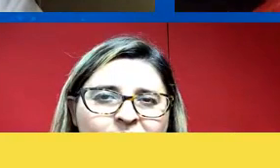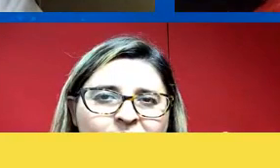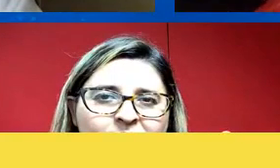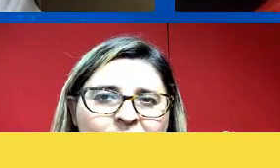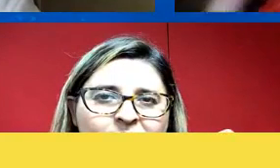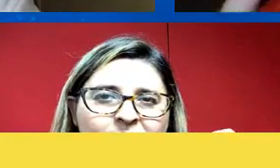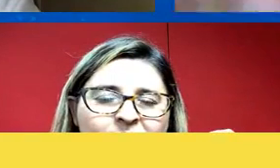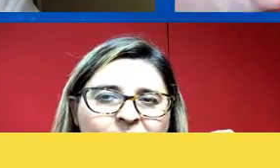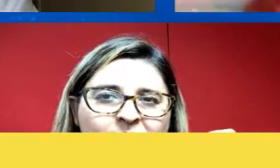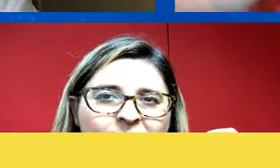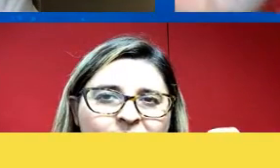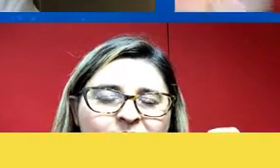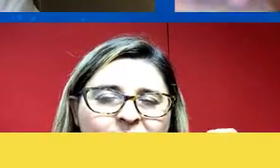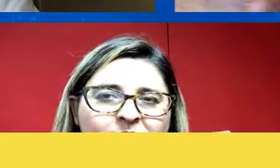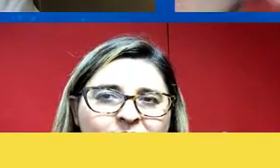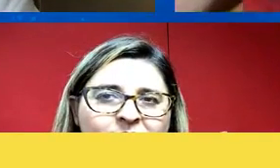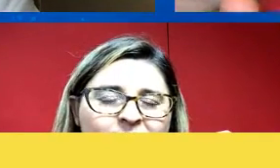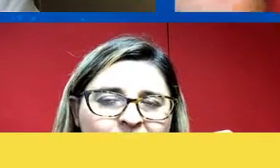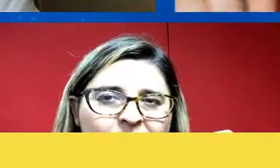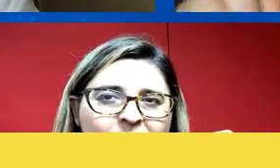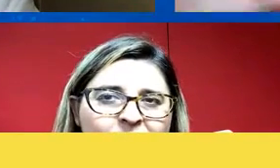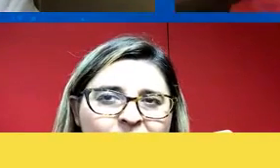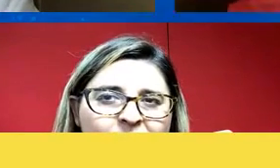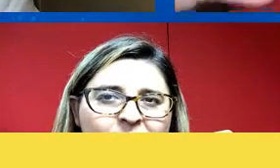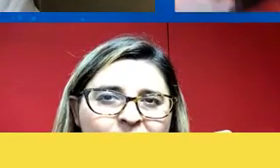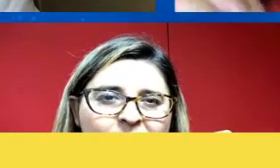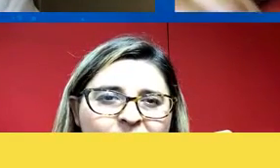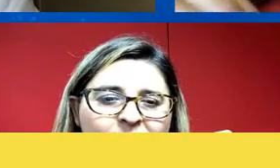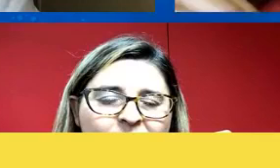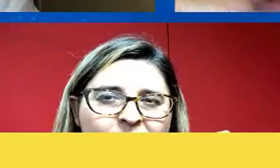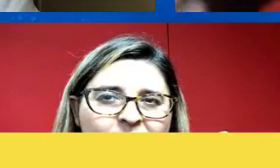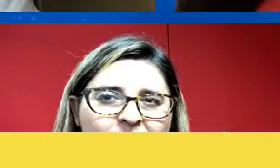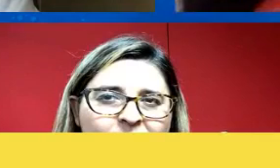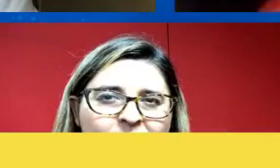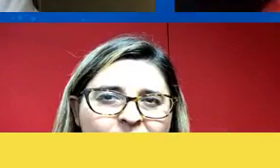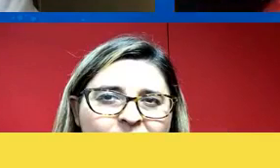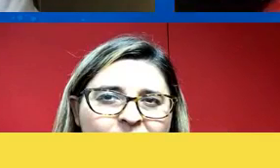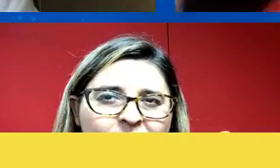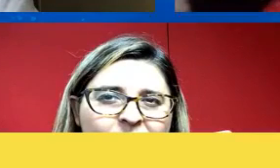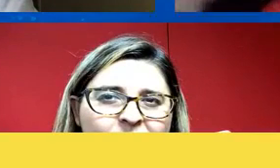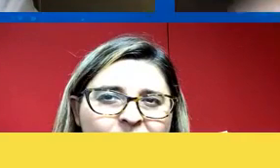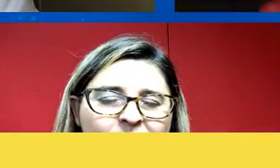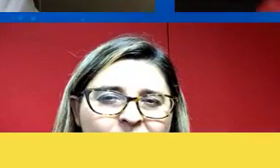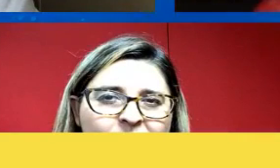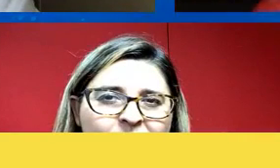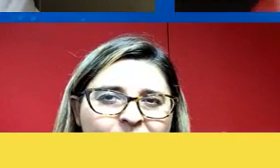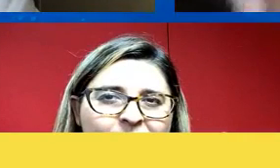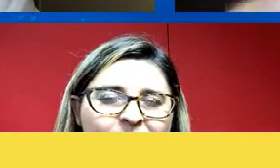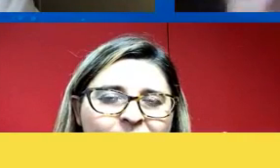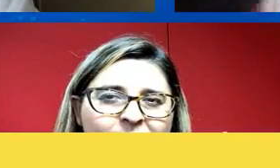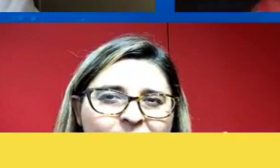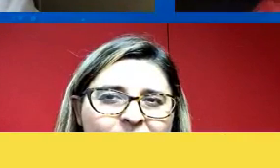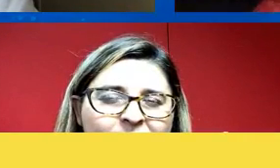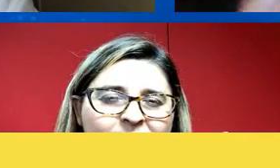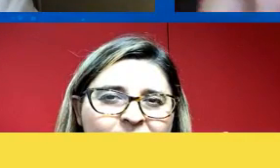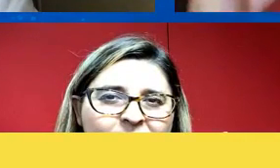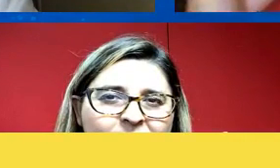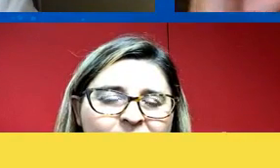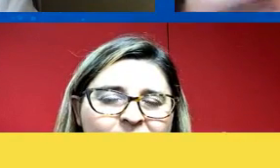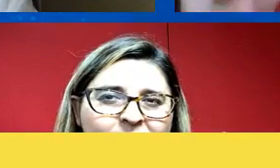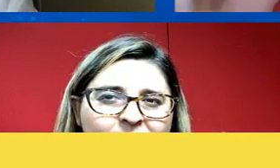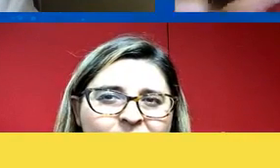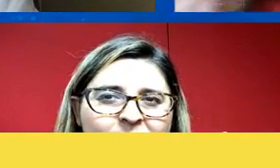que ocurre no en un proceso en equilibrio, es una catástrofe. Entonces, muchas de las cosas